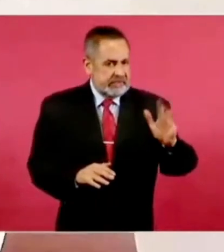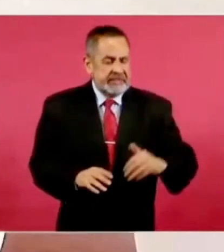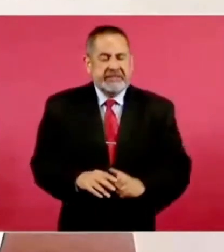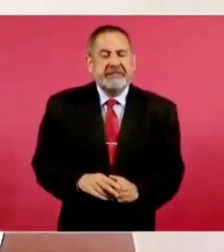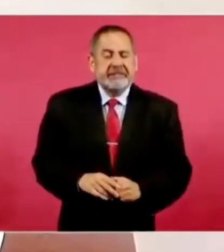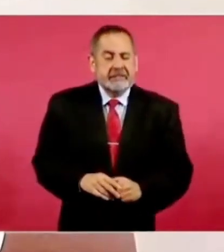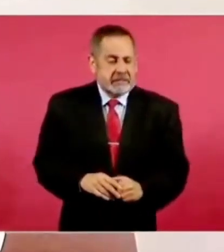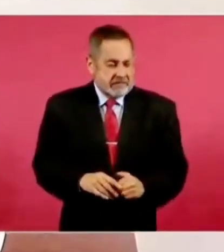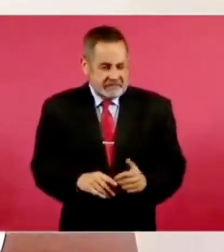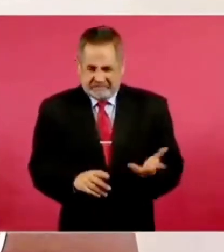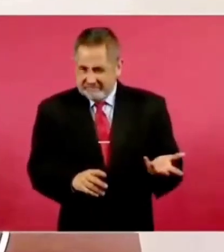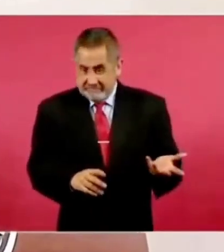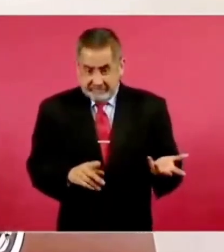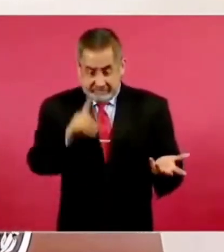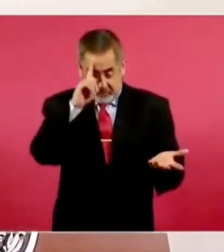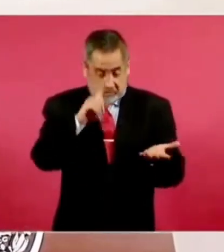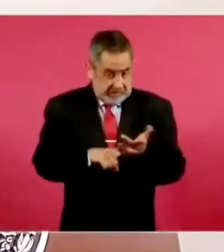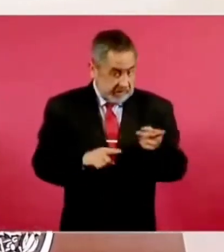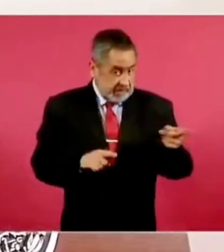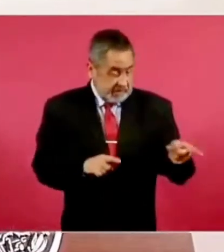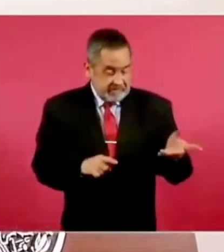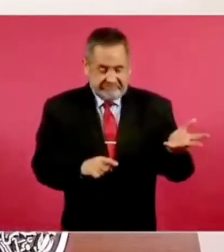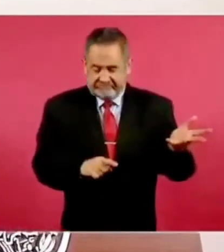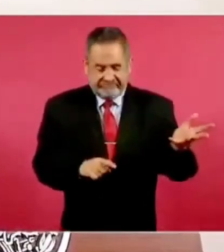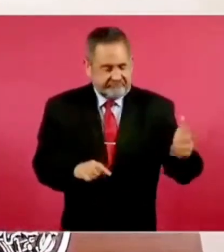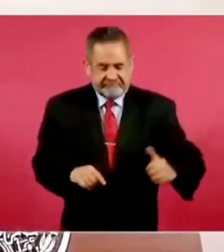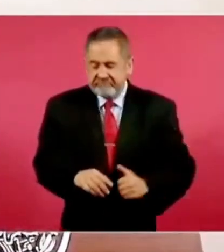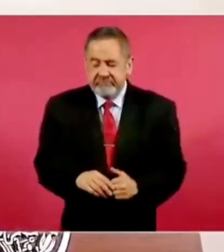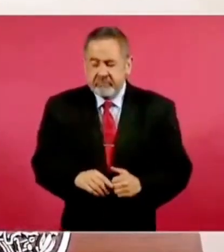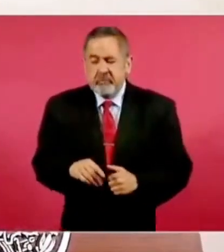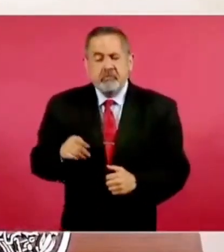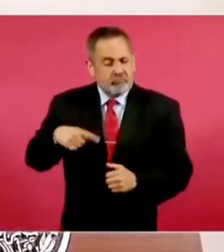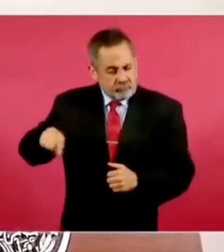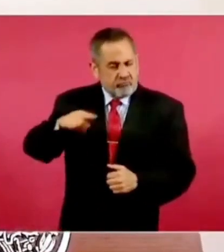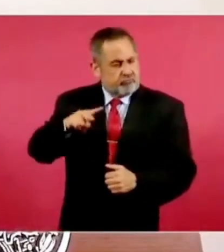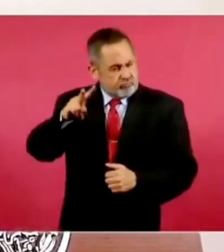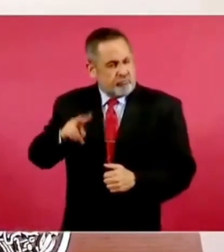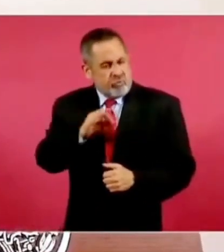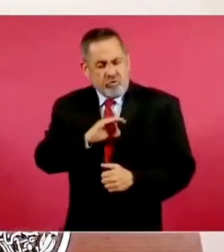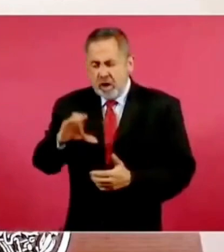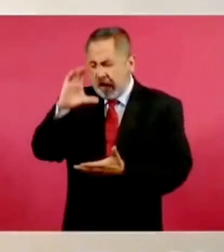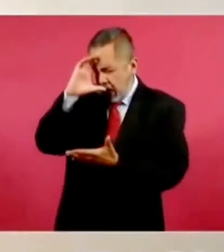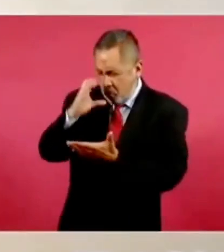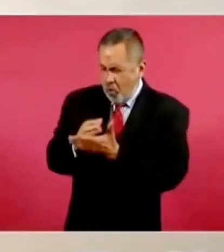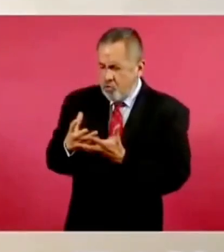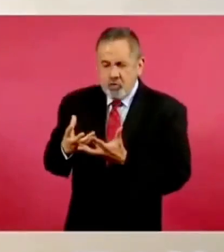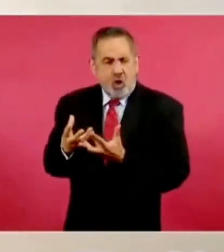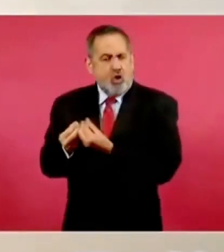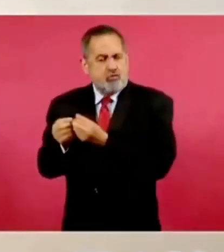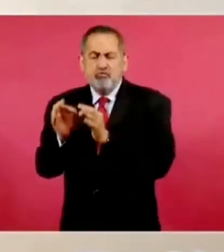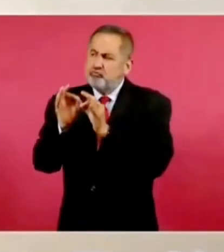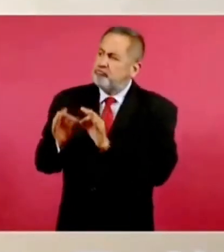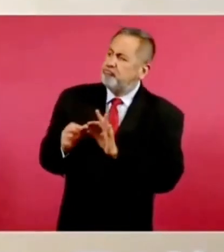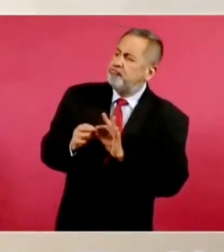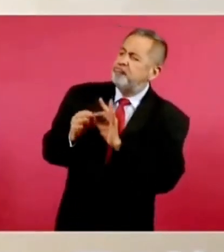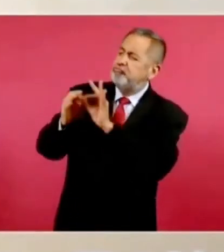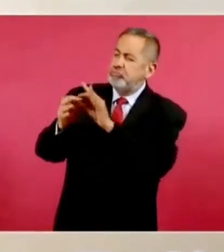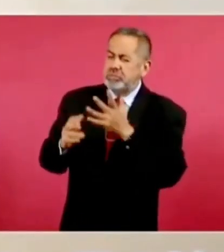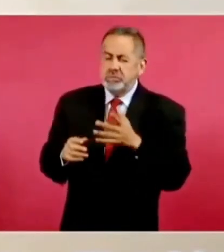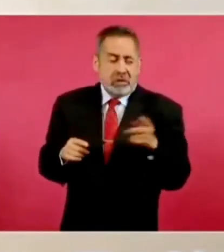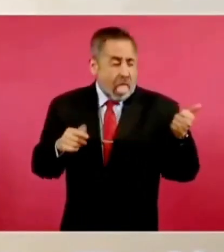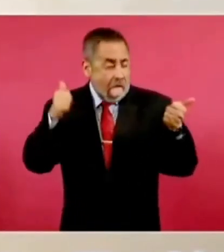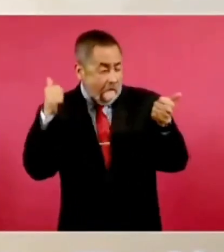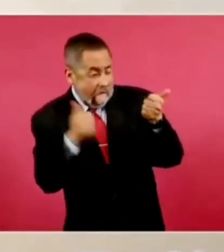¿Creéis acaso que no puede ser verdadero católico el que no esté sujeto al